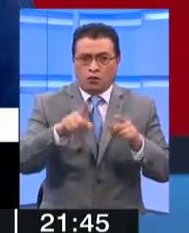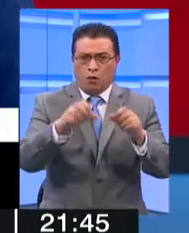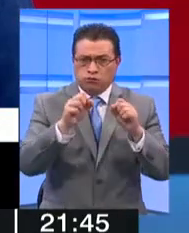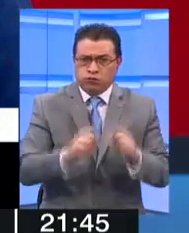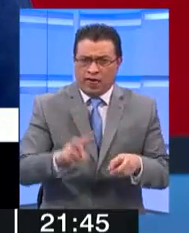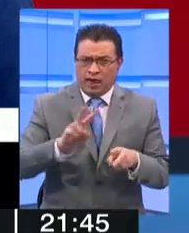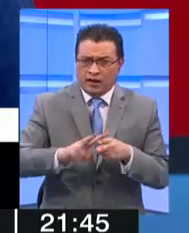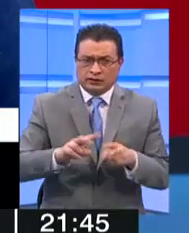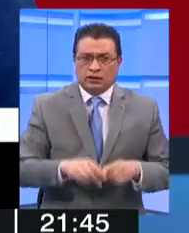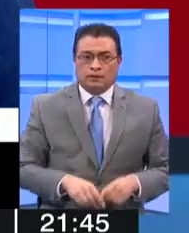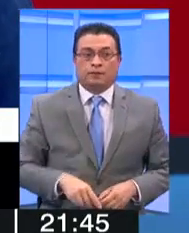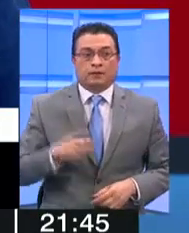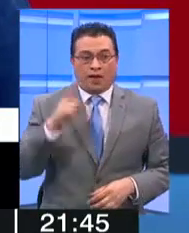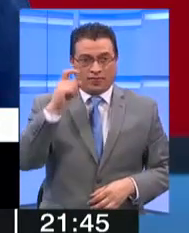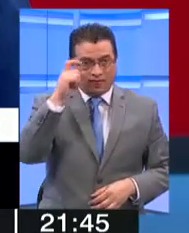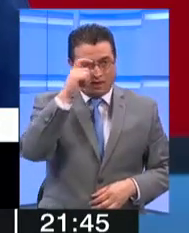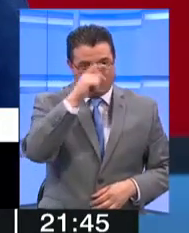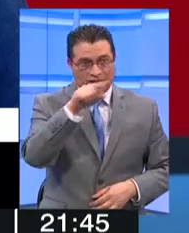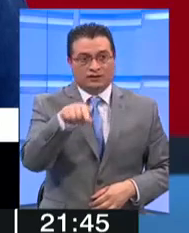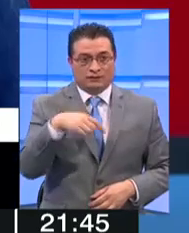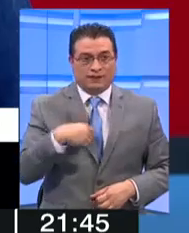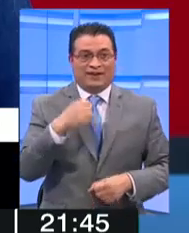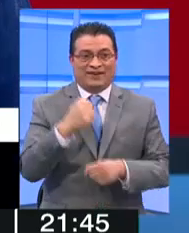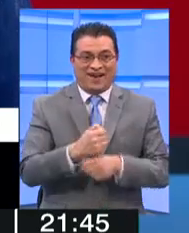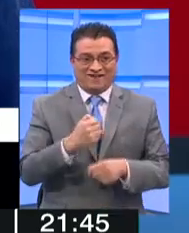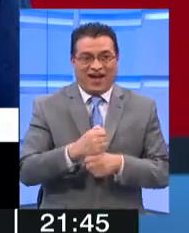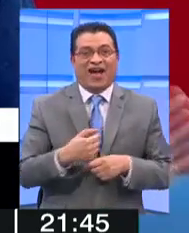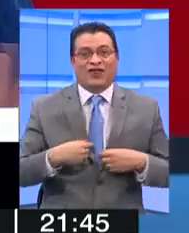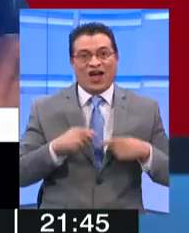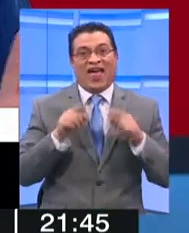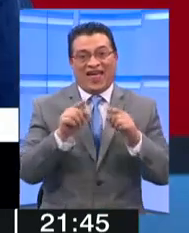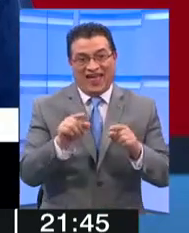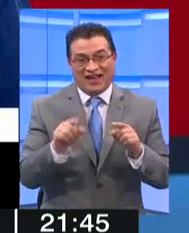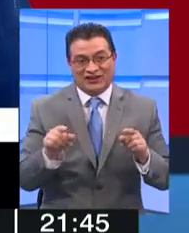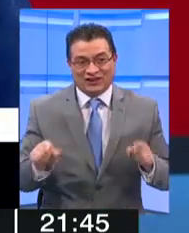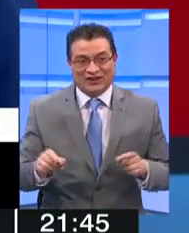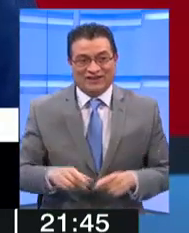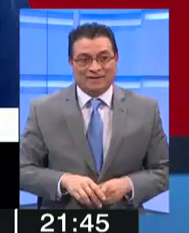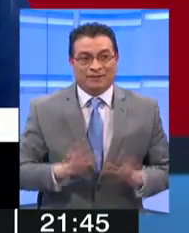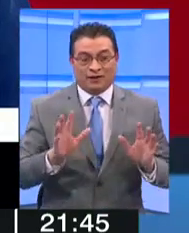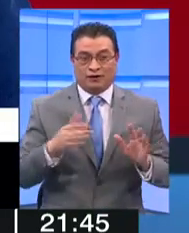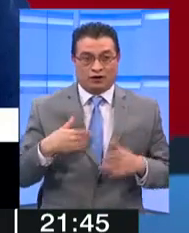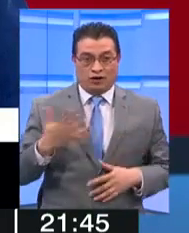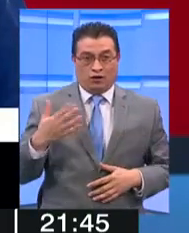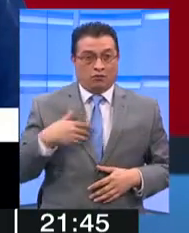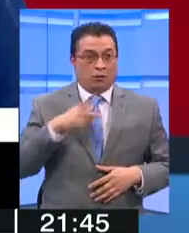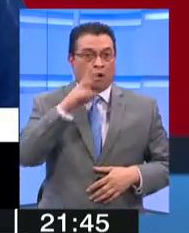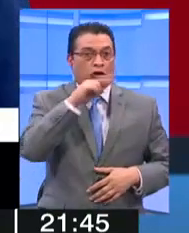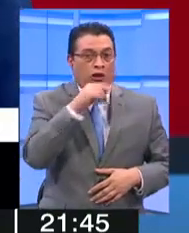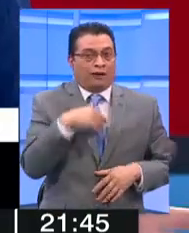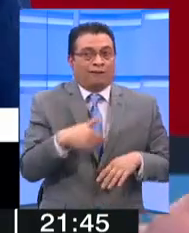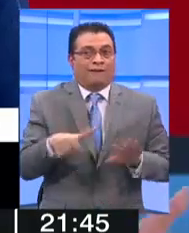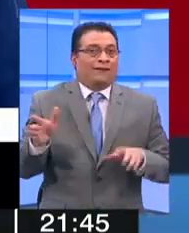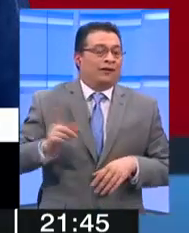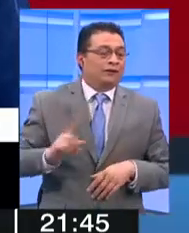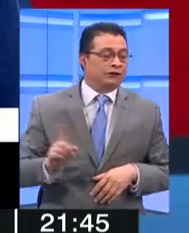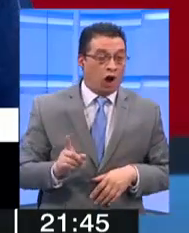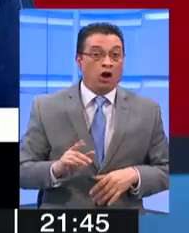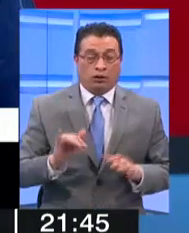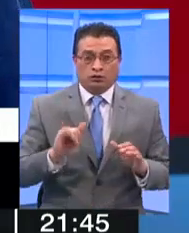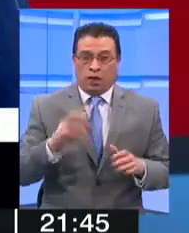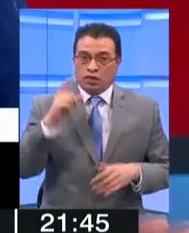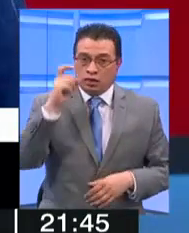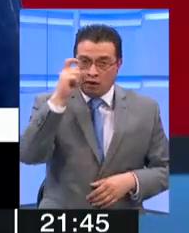para hacerlo? Es difícil y estamos trabajando para eso. No me voy a hacer el leso. Uh-huh. No quiero chutear la balconería. Es algo súper